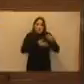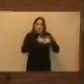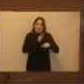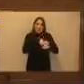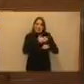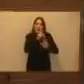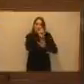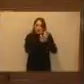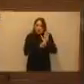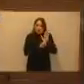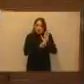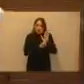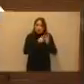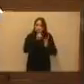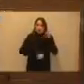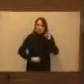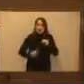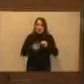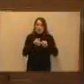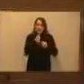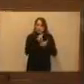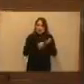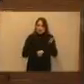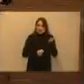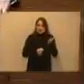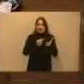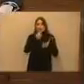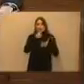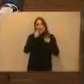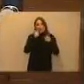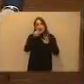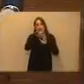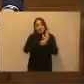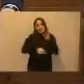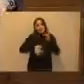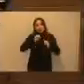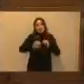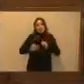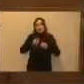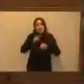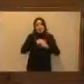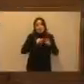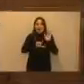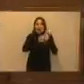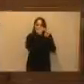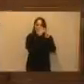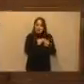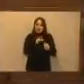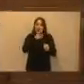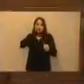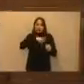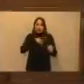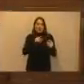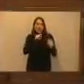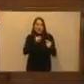los criterios más restrictivos, los criterios también más justos en la elaboración de esa ley, donde tendremos oportunidad de intercambiar impresiones a la hora de